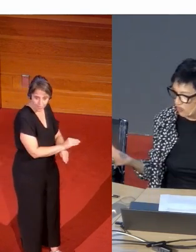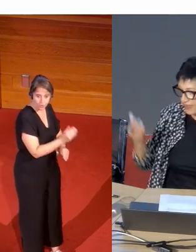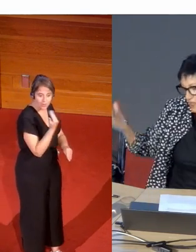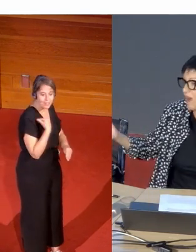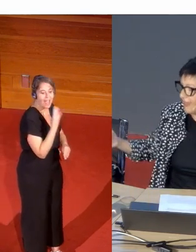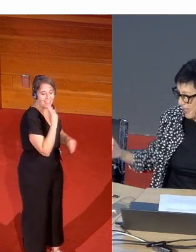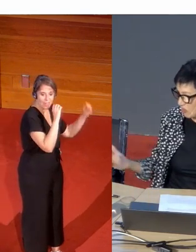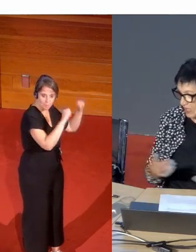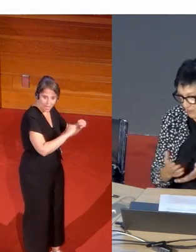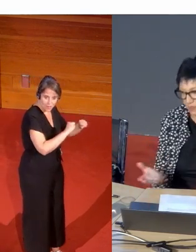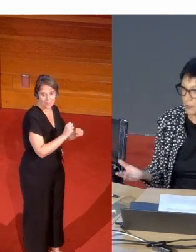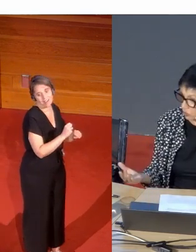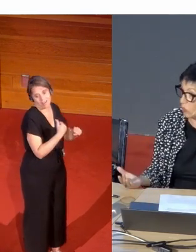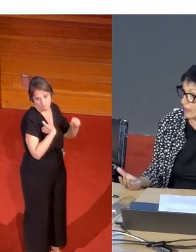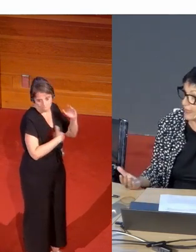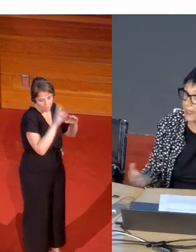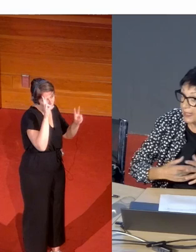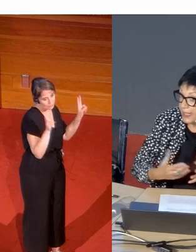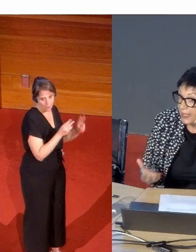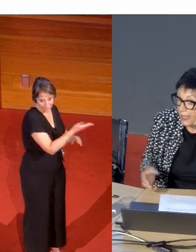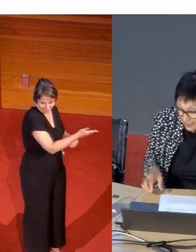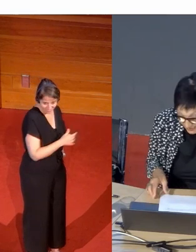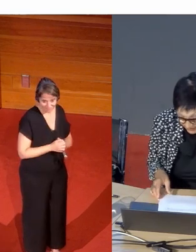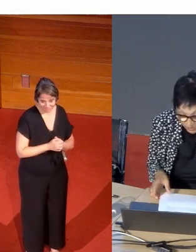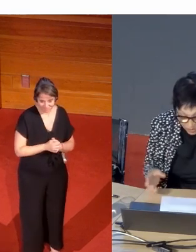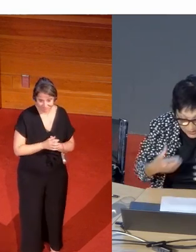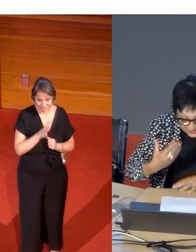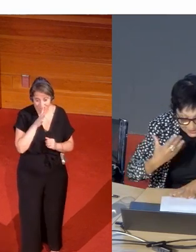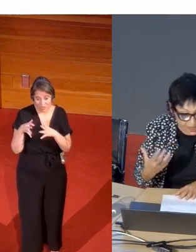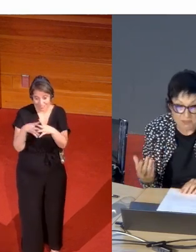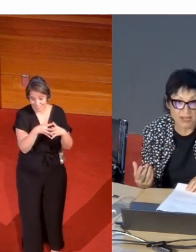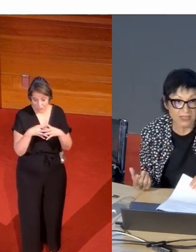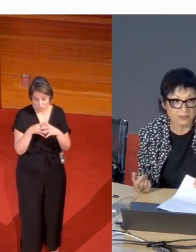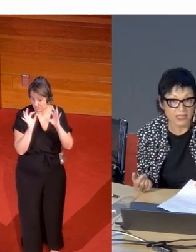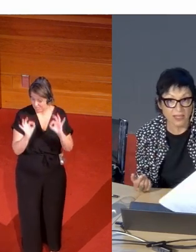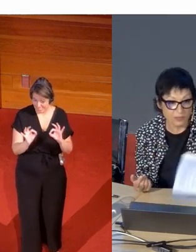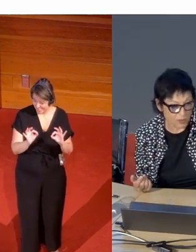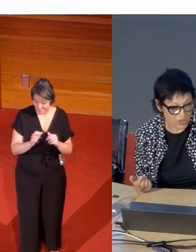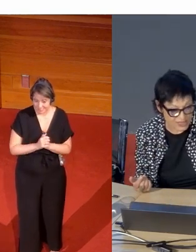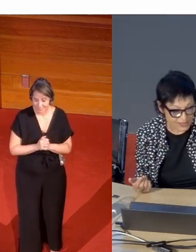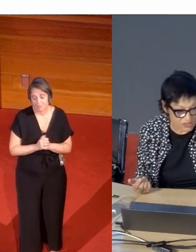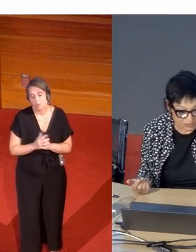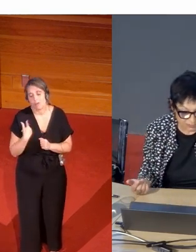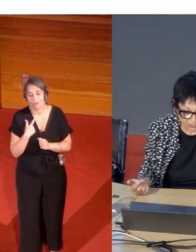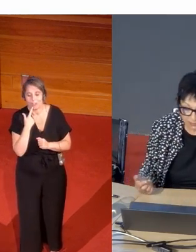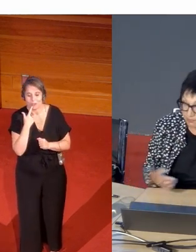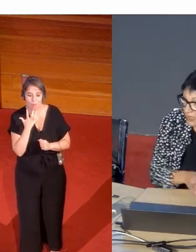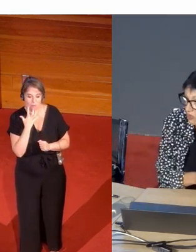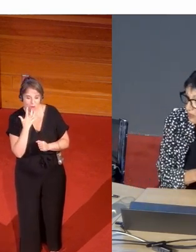30 años ya tienes 40 años ya espabílate por tu cuenta y lo digo así en plan un poco